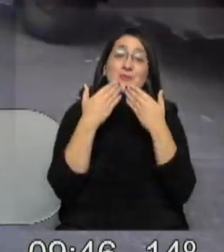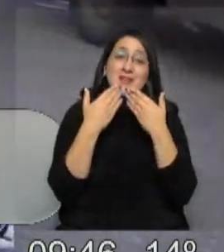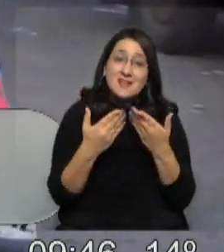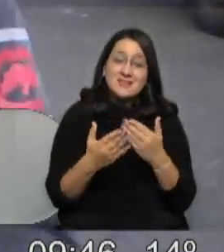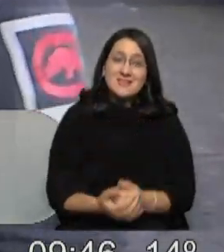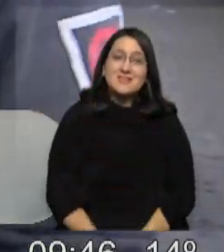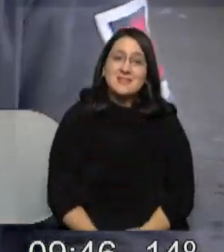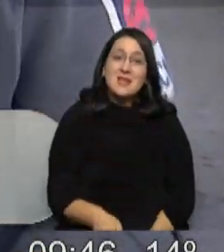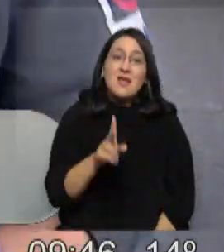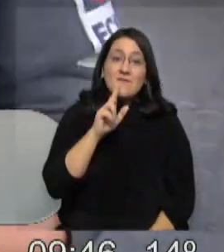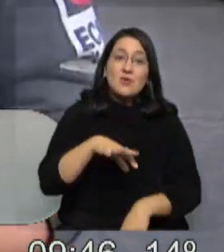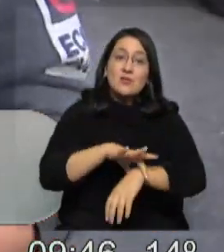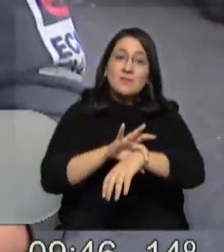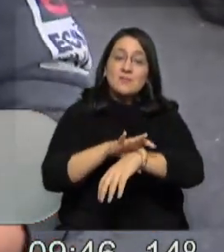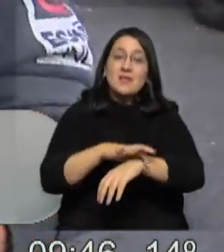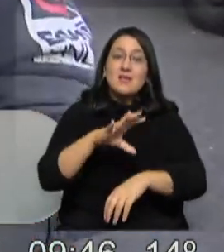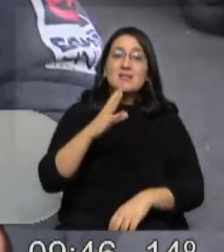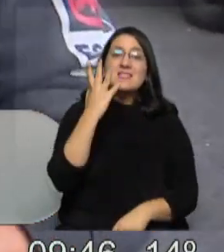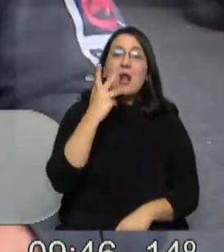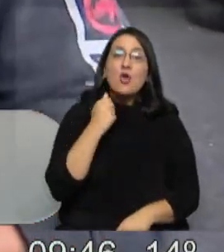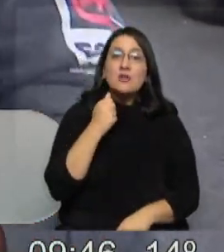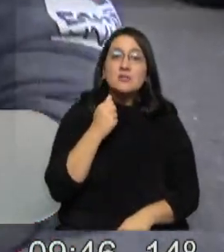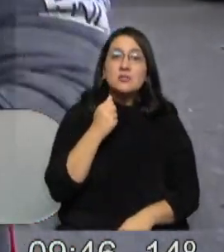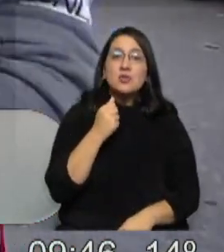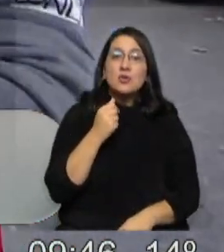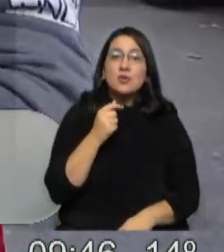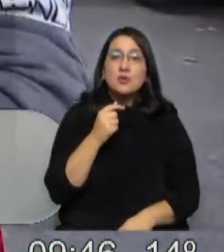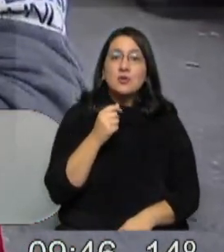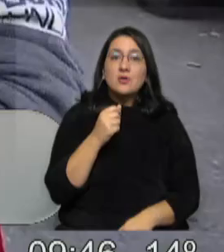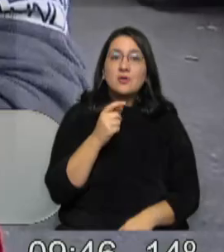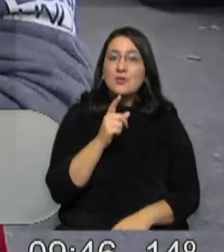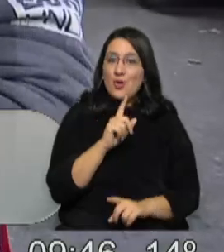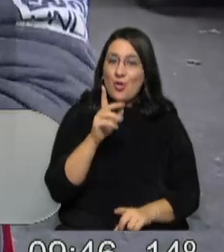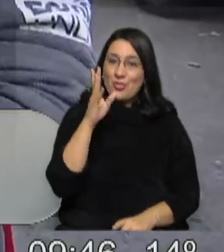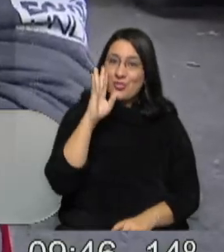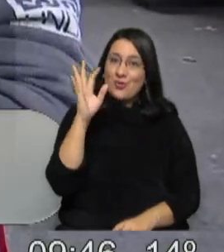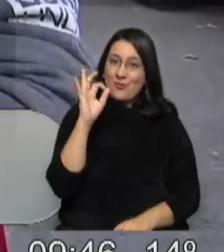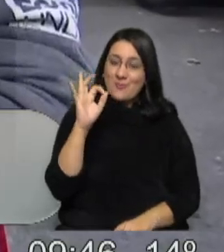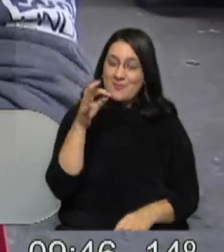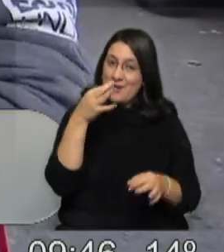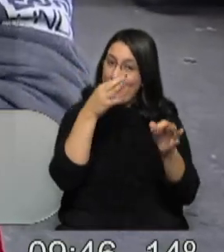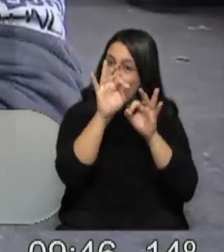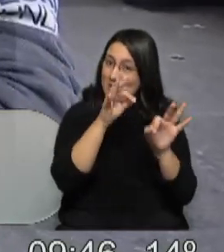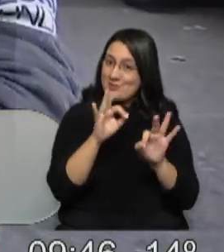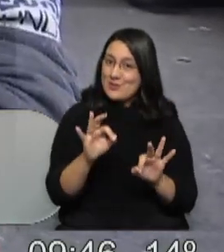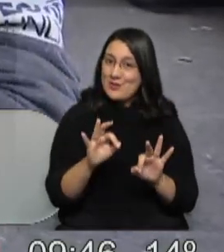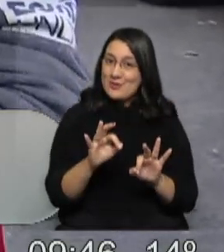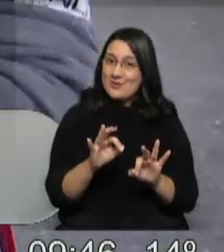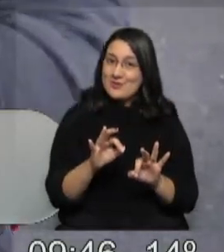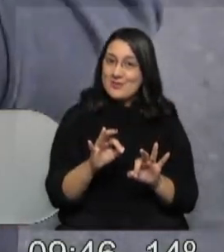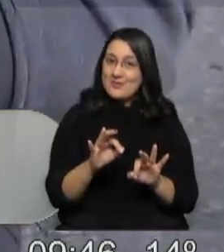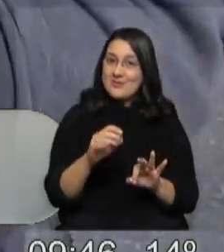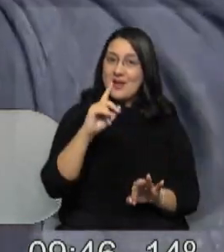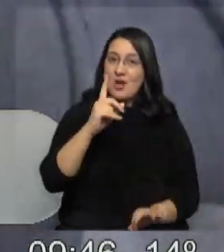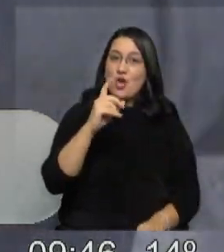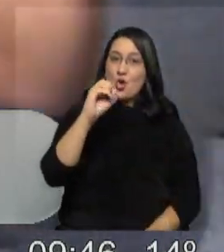su palabra. Veo que tiene la pulsera de San Lorenzo de Yun, el mejor equipo del interior del país. Discúlpeme, lo voy a corregir. Este, ¿de Salus? Del